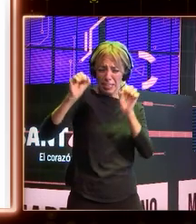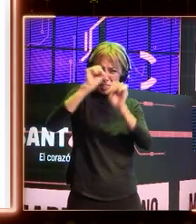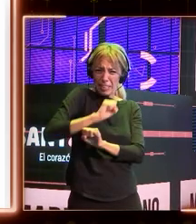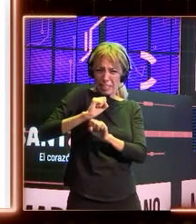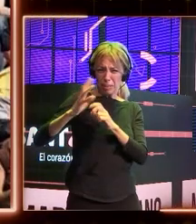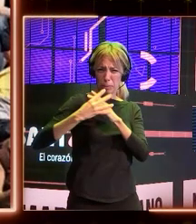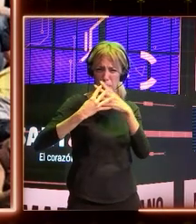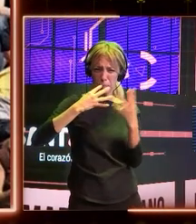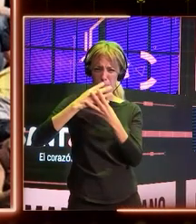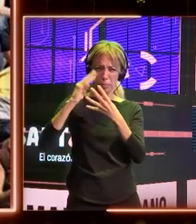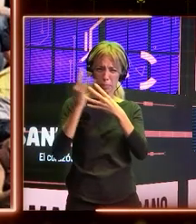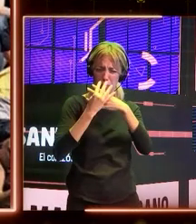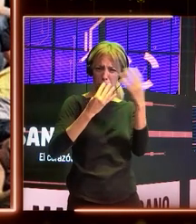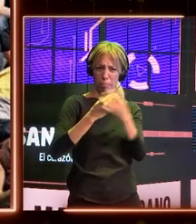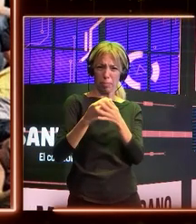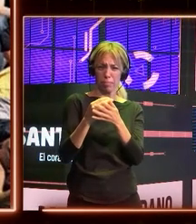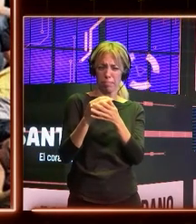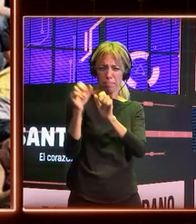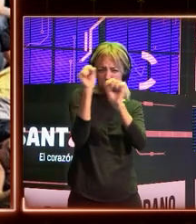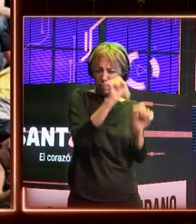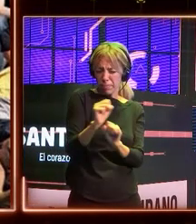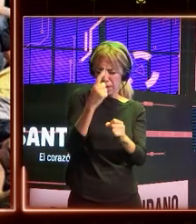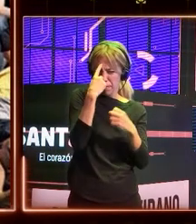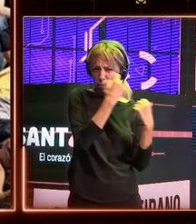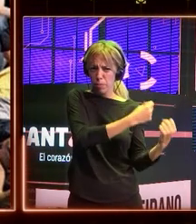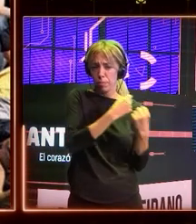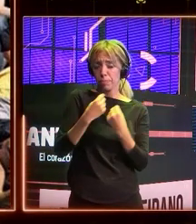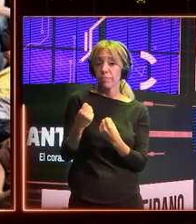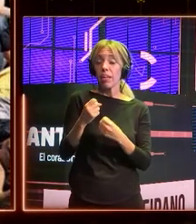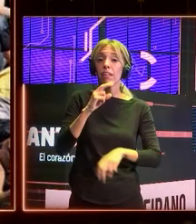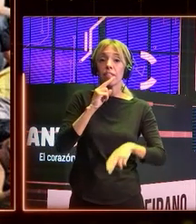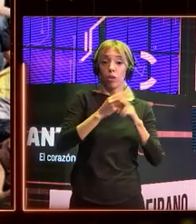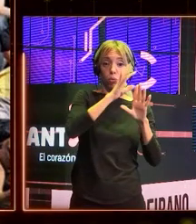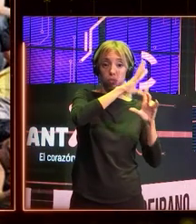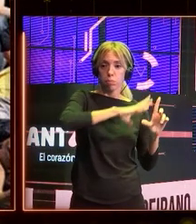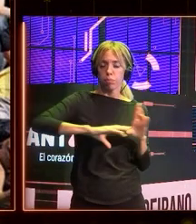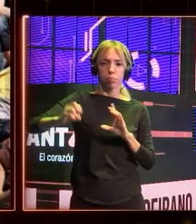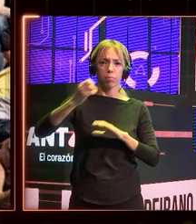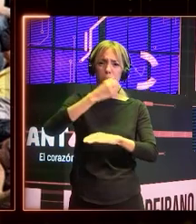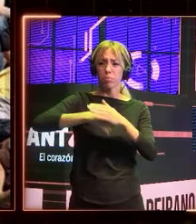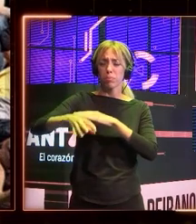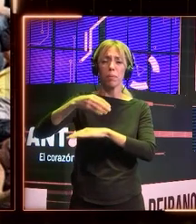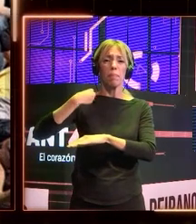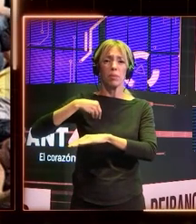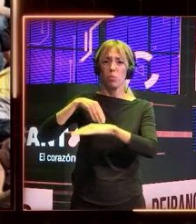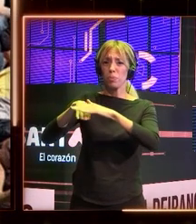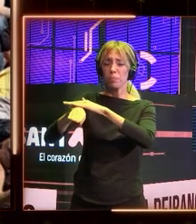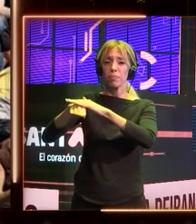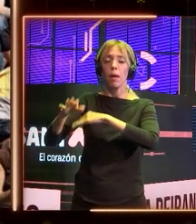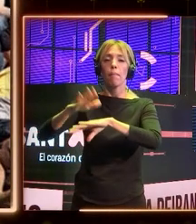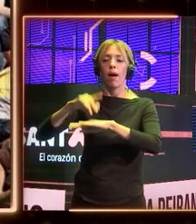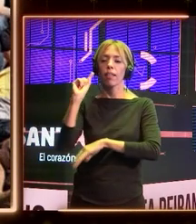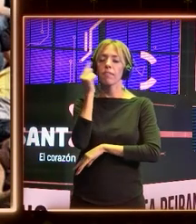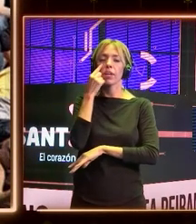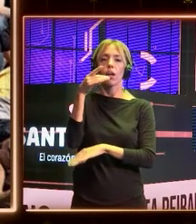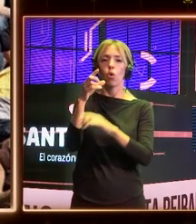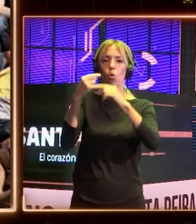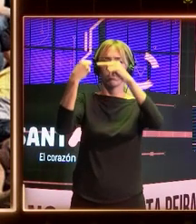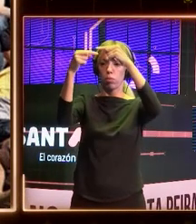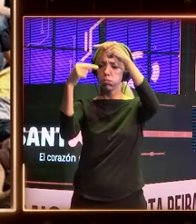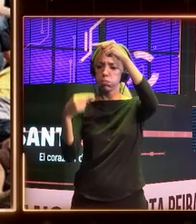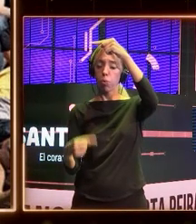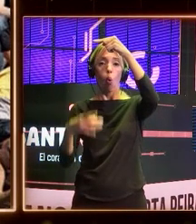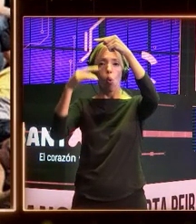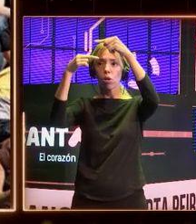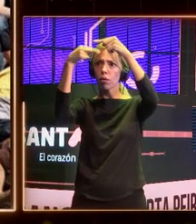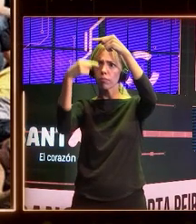hasta perros. Y todos esos datos se juntan en el mismo lugar para identificarnos de manera única sin que